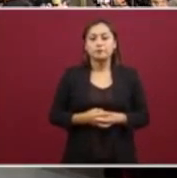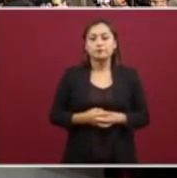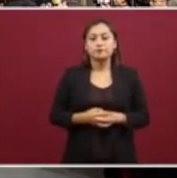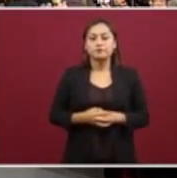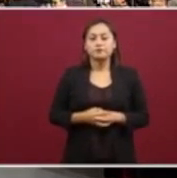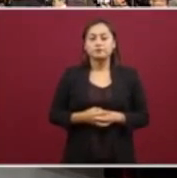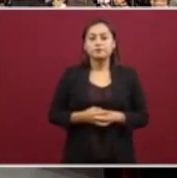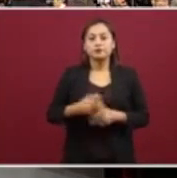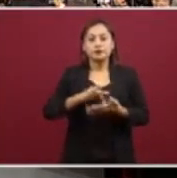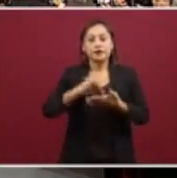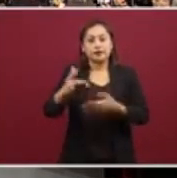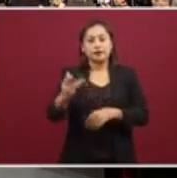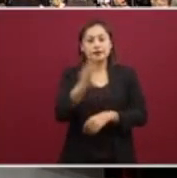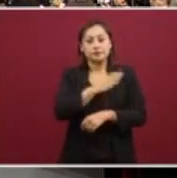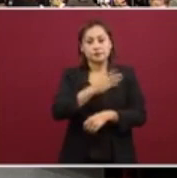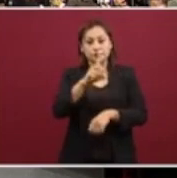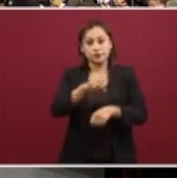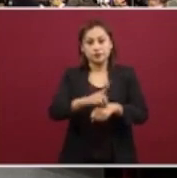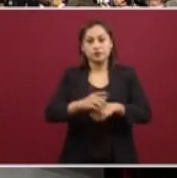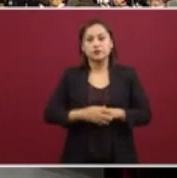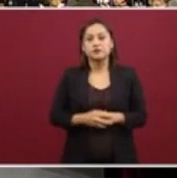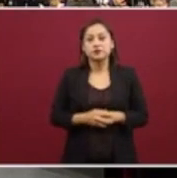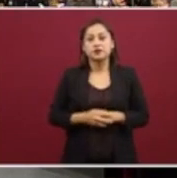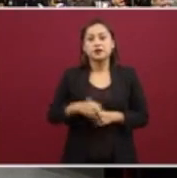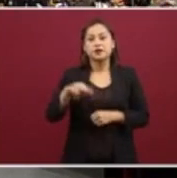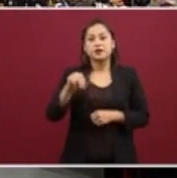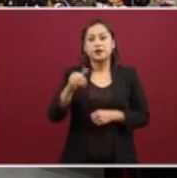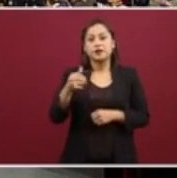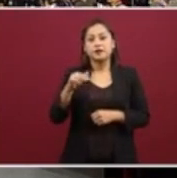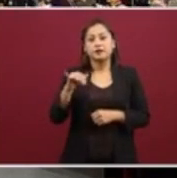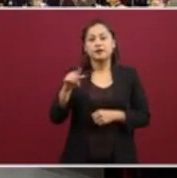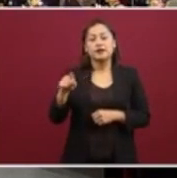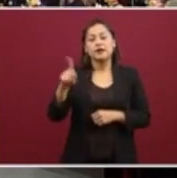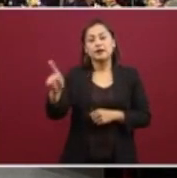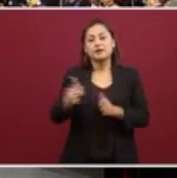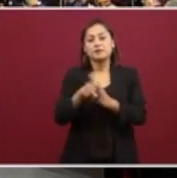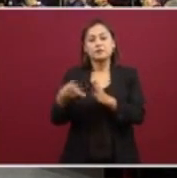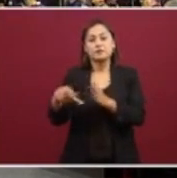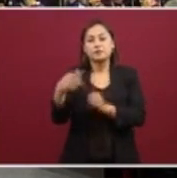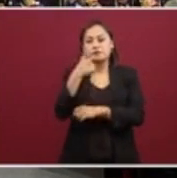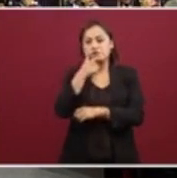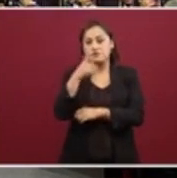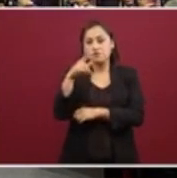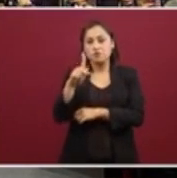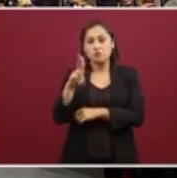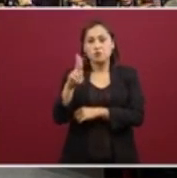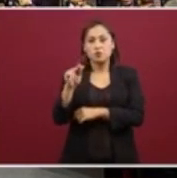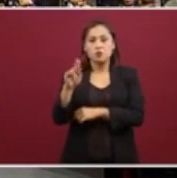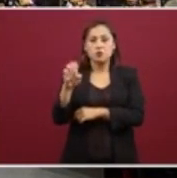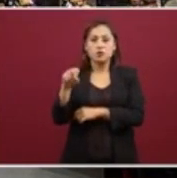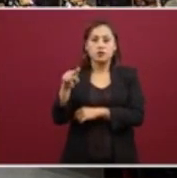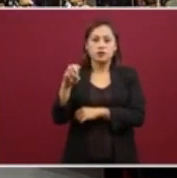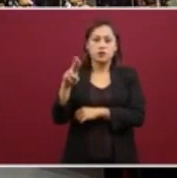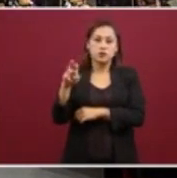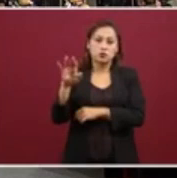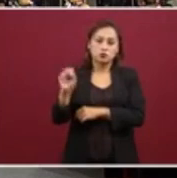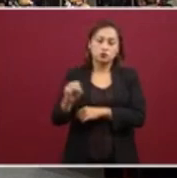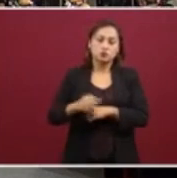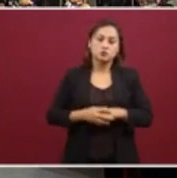Muchas gracias. Buenos días. Naja Catán de Bloomberg News. Quisiera preguntar